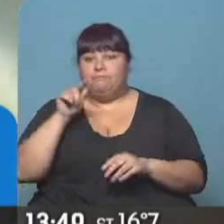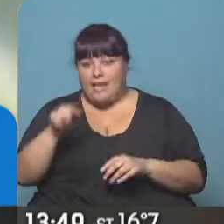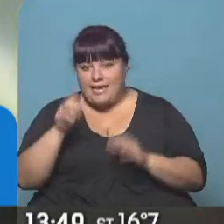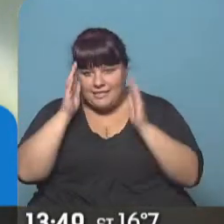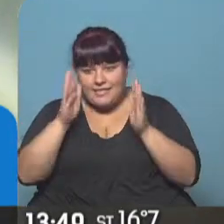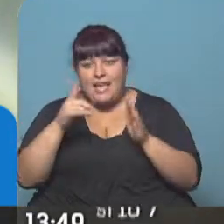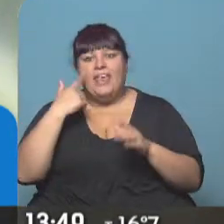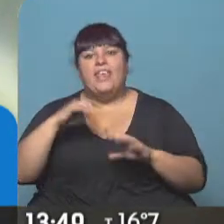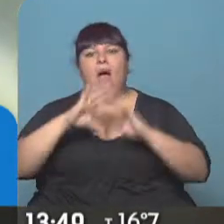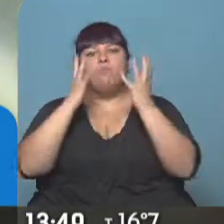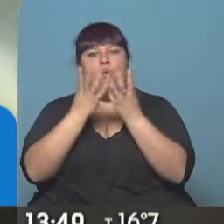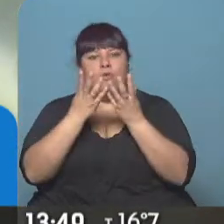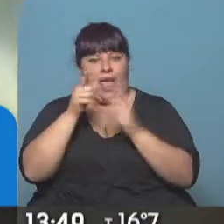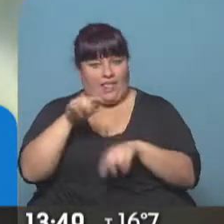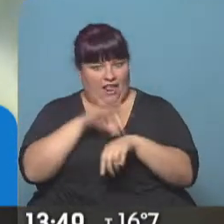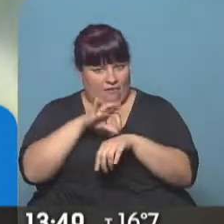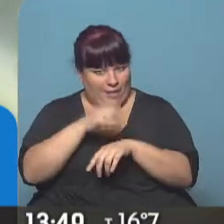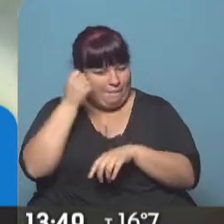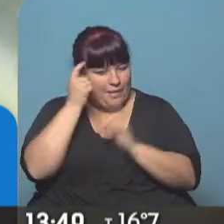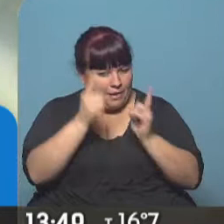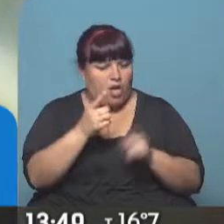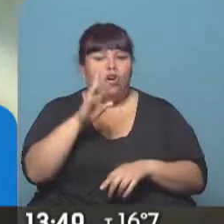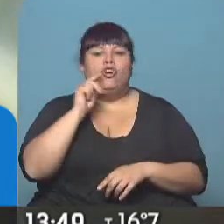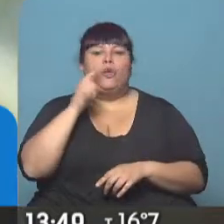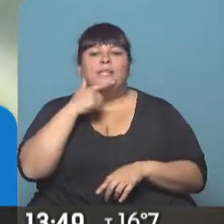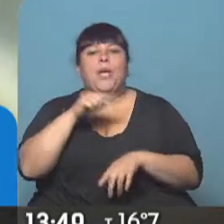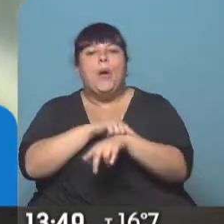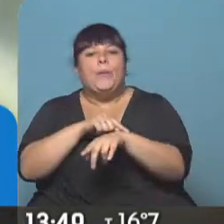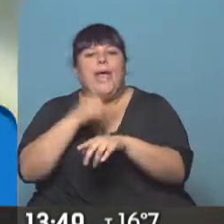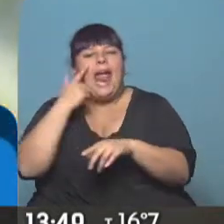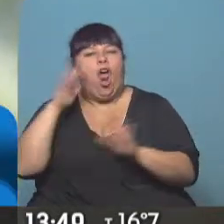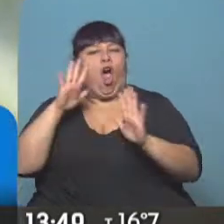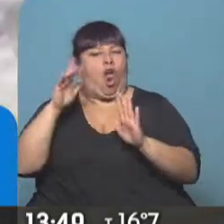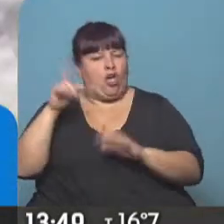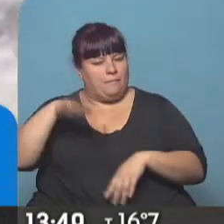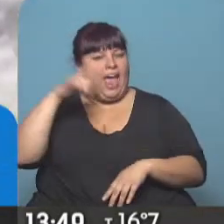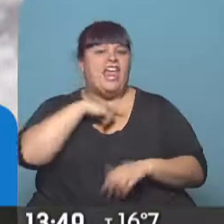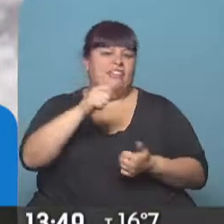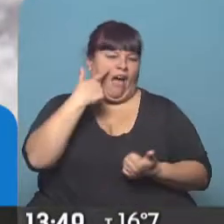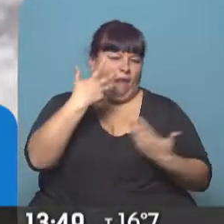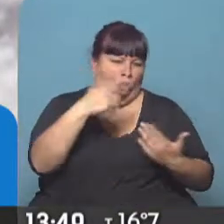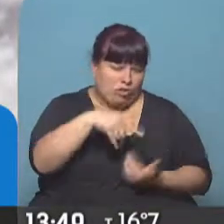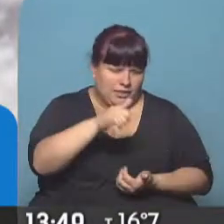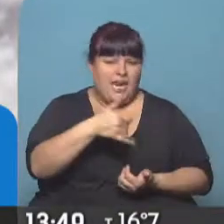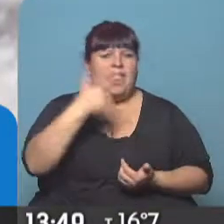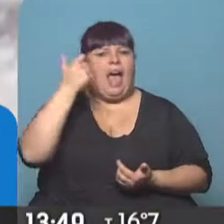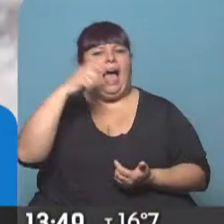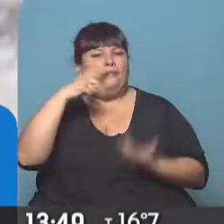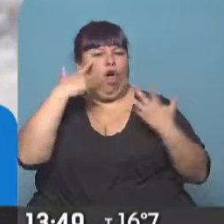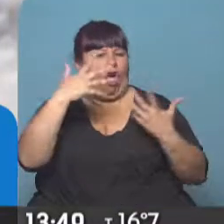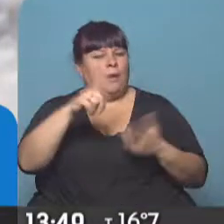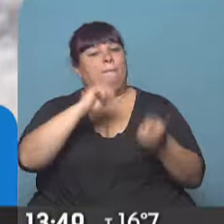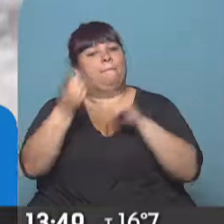el foco del día mundial de la trombosis principalmente la trombosis venosa es menos conocida que el infarto y que el accidente cerebrovascular